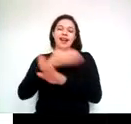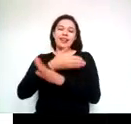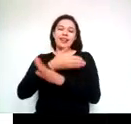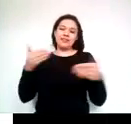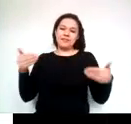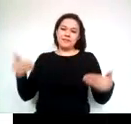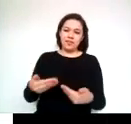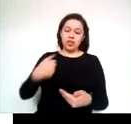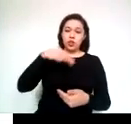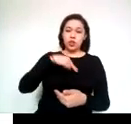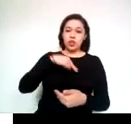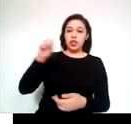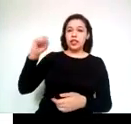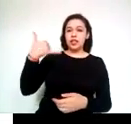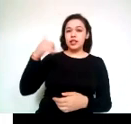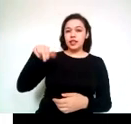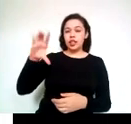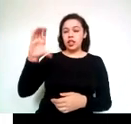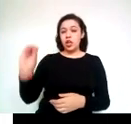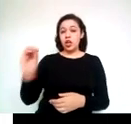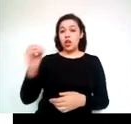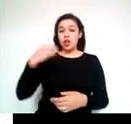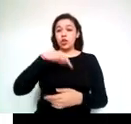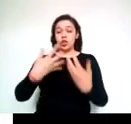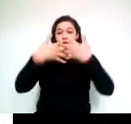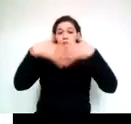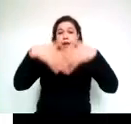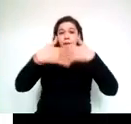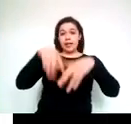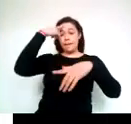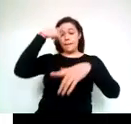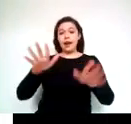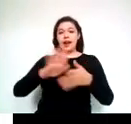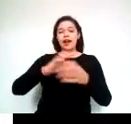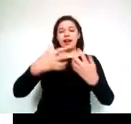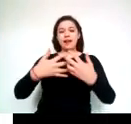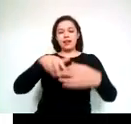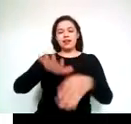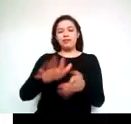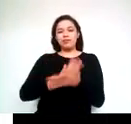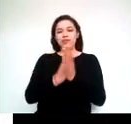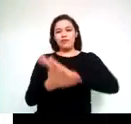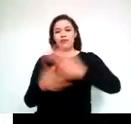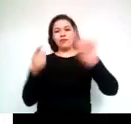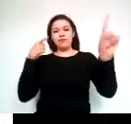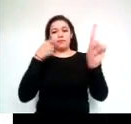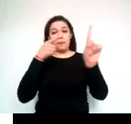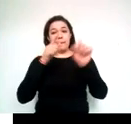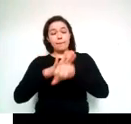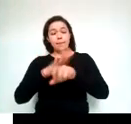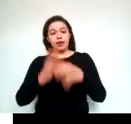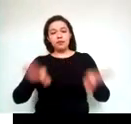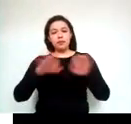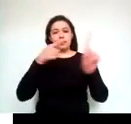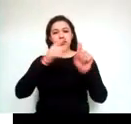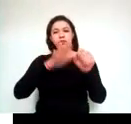la compañía 5, somos una empresa dedicada a la transformación empresarial y nuestro principal objetivo es pues ayudarles a